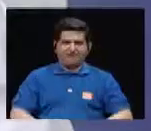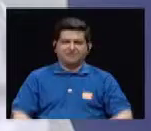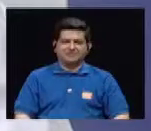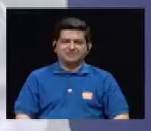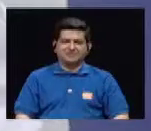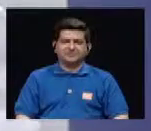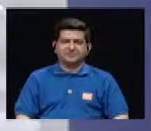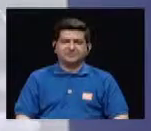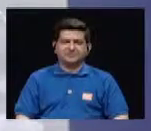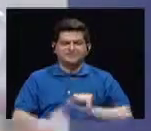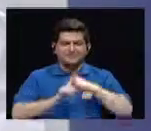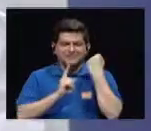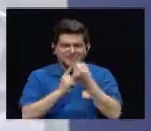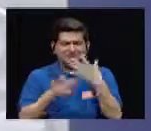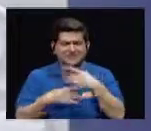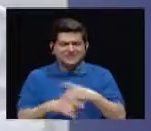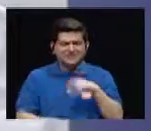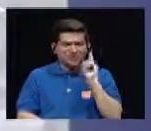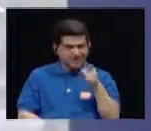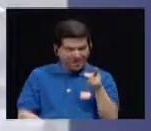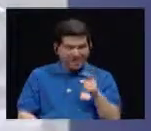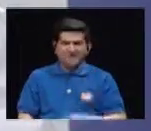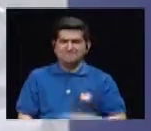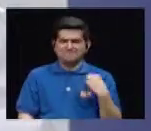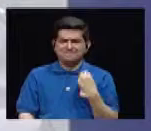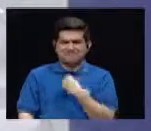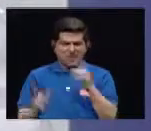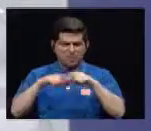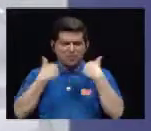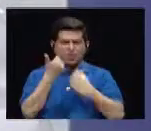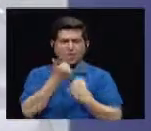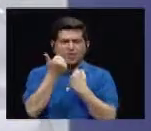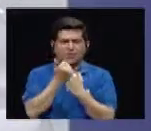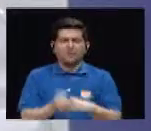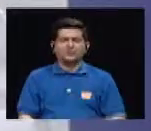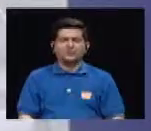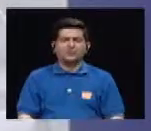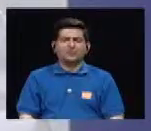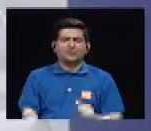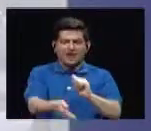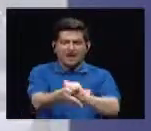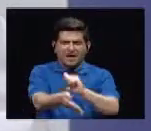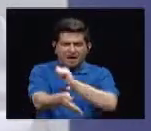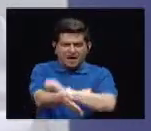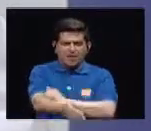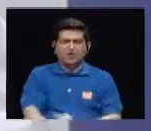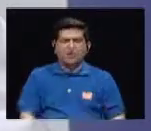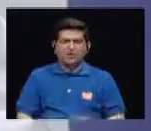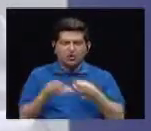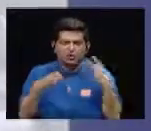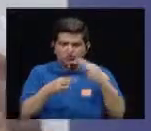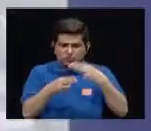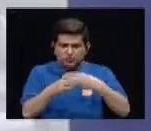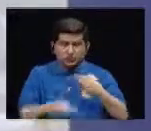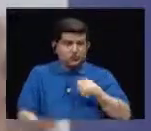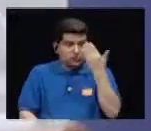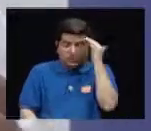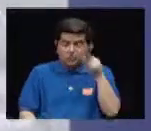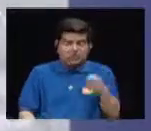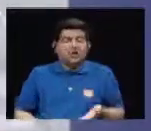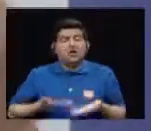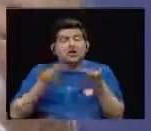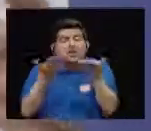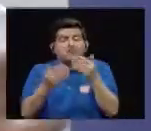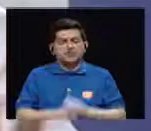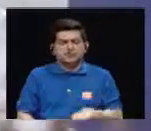hecho, paradójicamente, él pertenece a un grupo de apoyo de Alcohólicos Anónimos y yo no lo sabía. Simplemente se